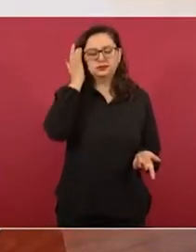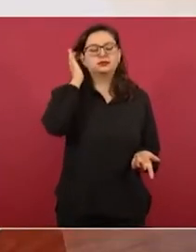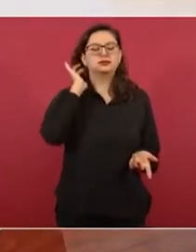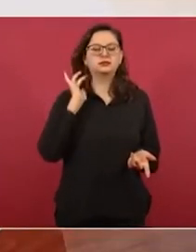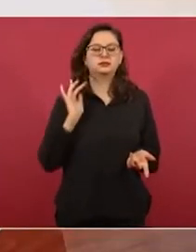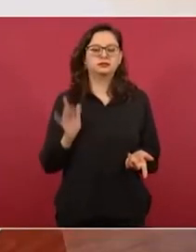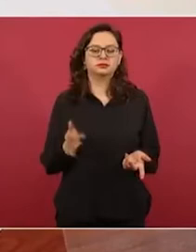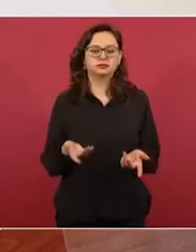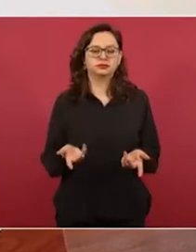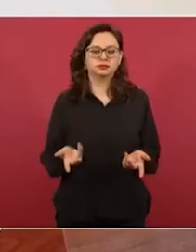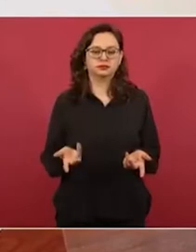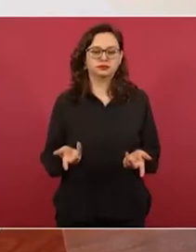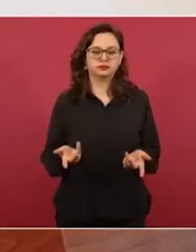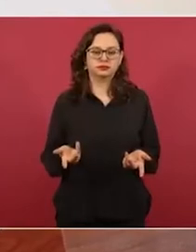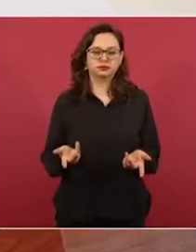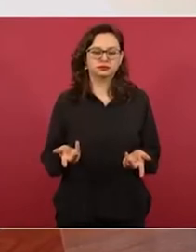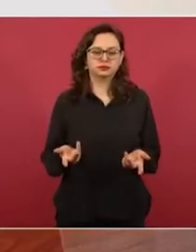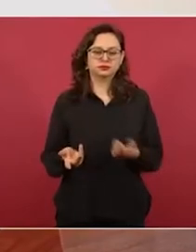Es